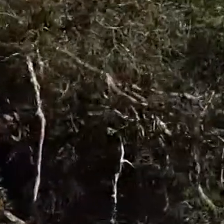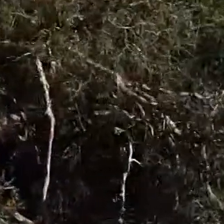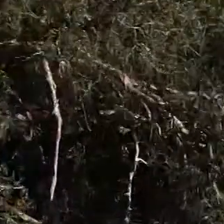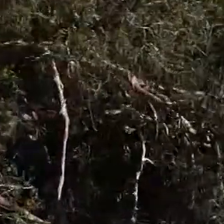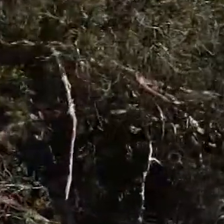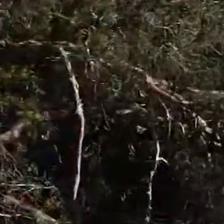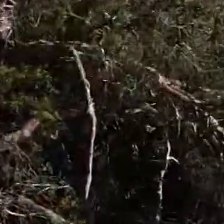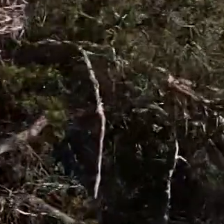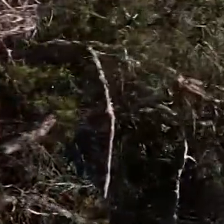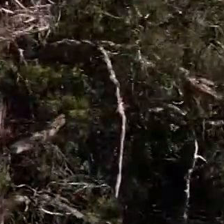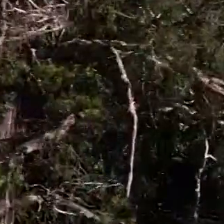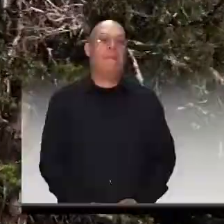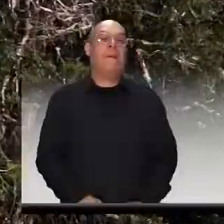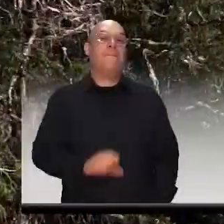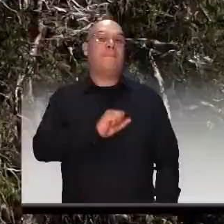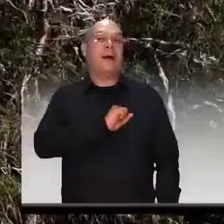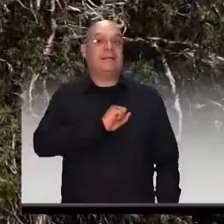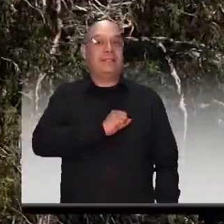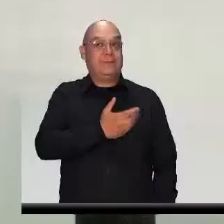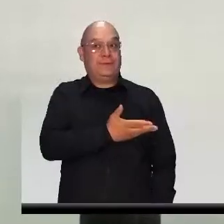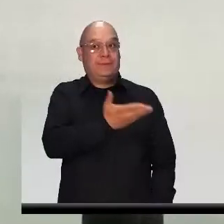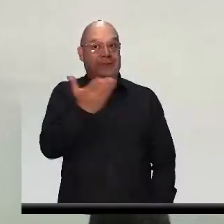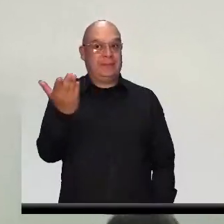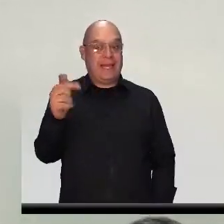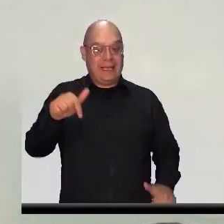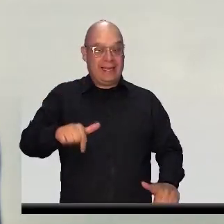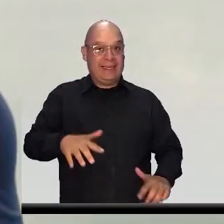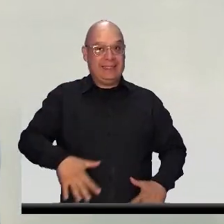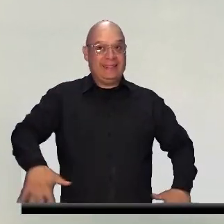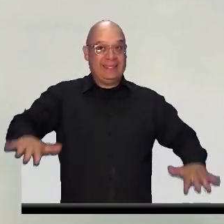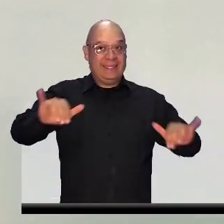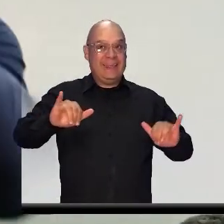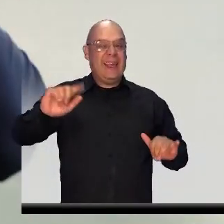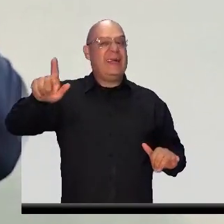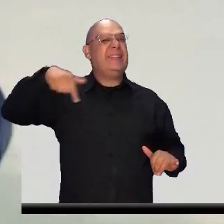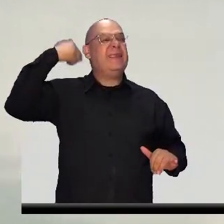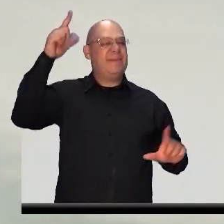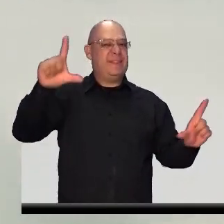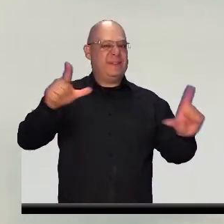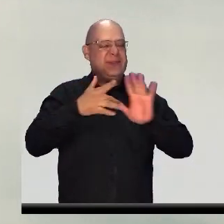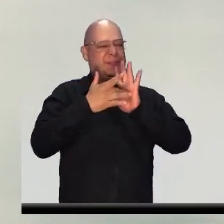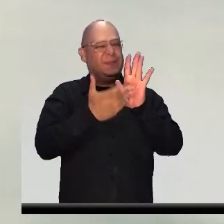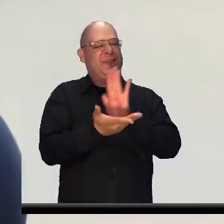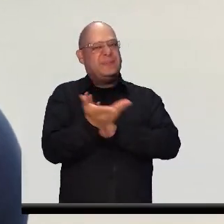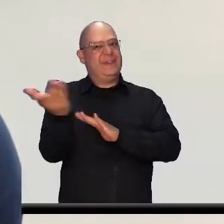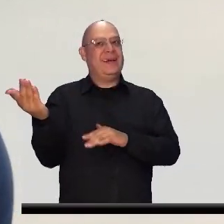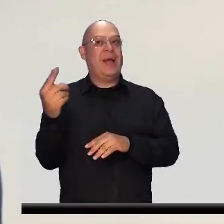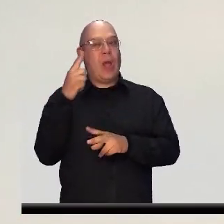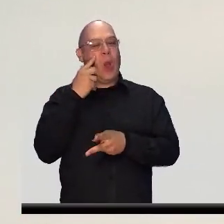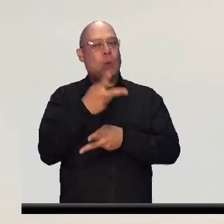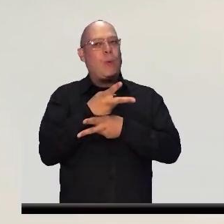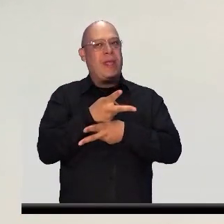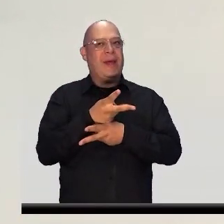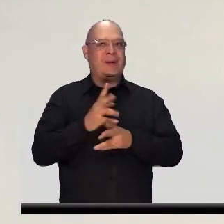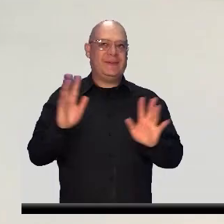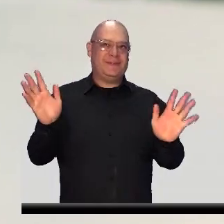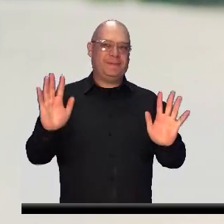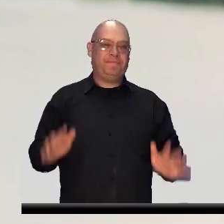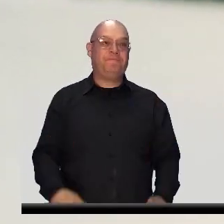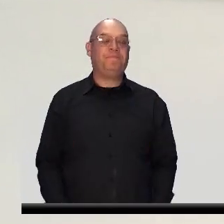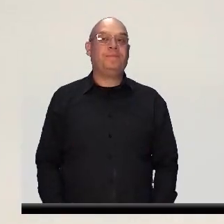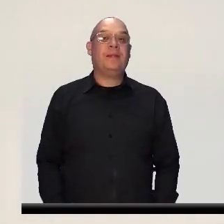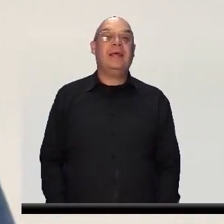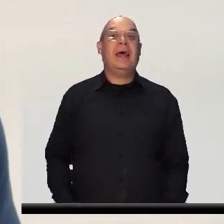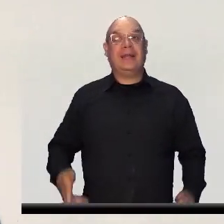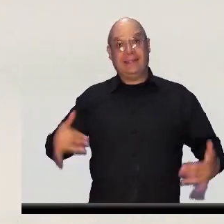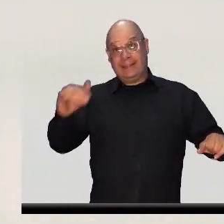Gracias. Así que, parceros, ya saben, aquí me tienen y nos vemos en nuestra próxima aventura, así que se me cuidan. Y bueno, ya